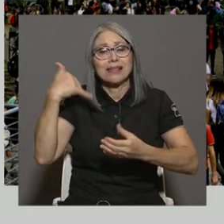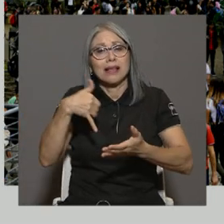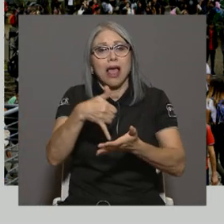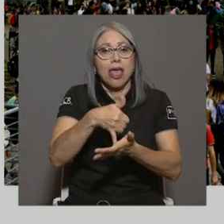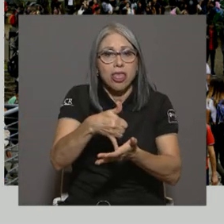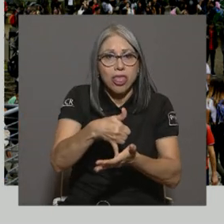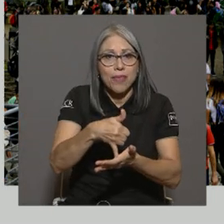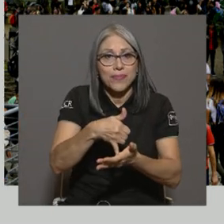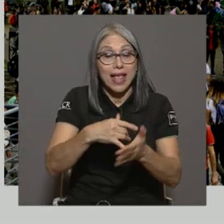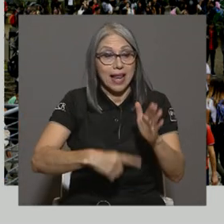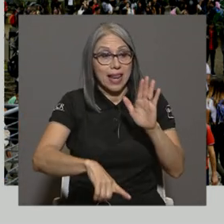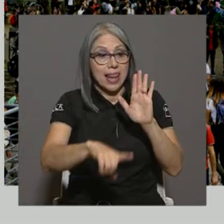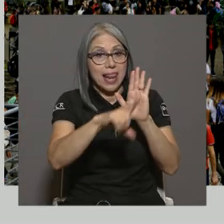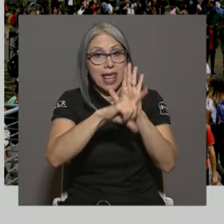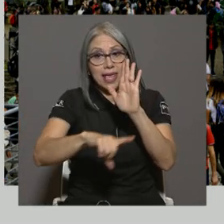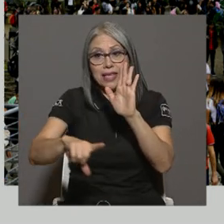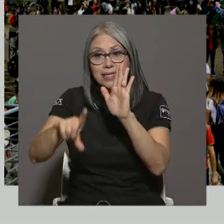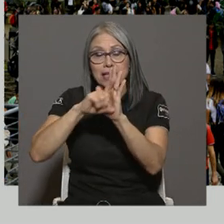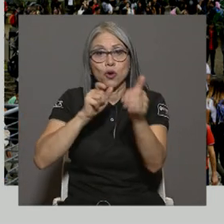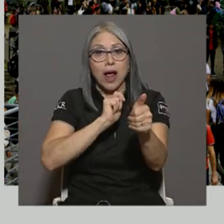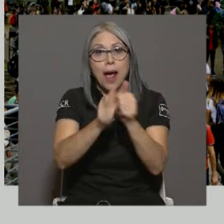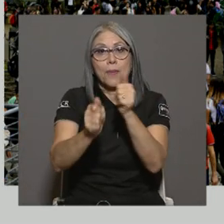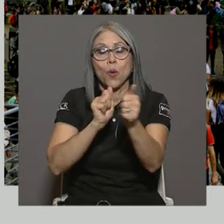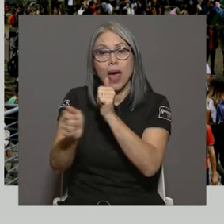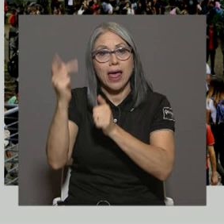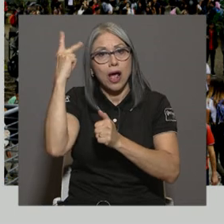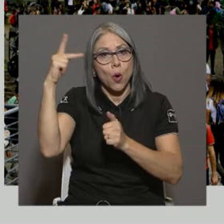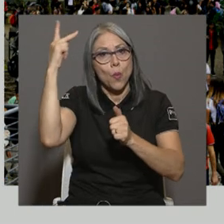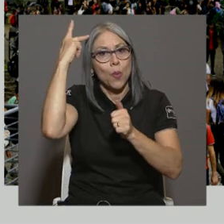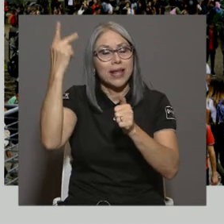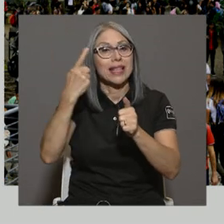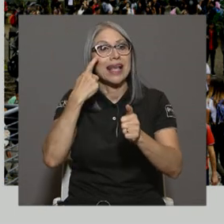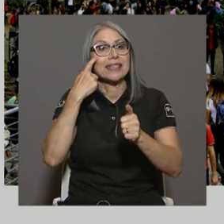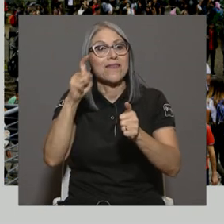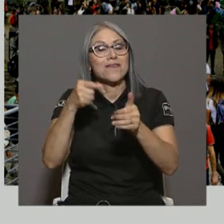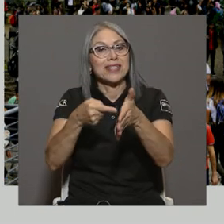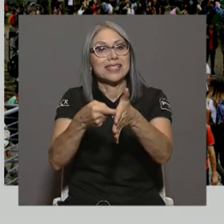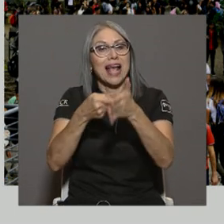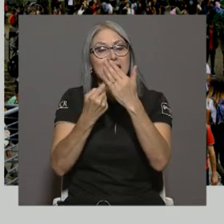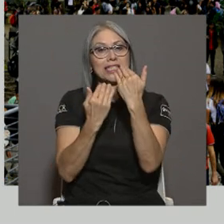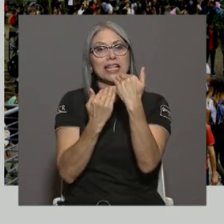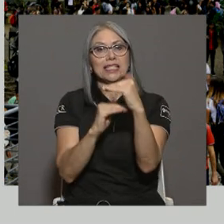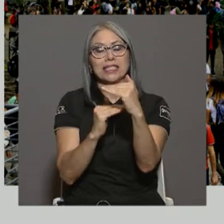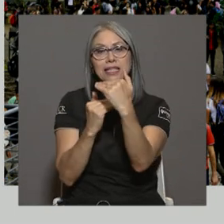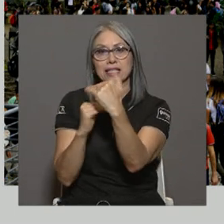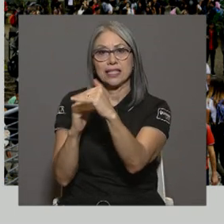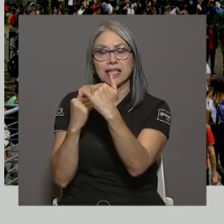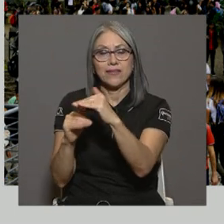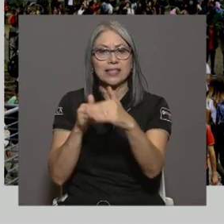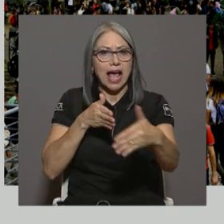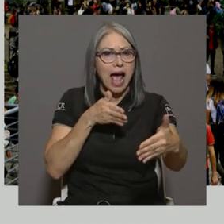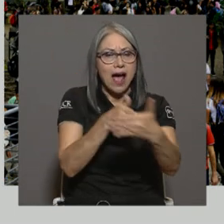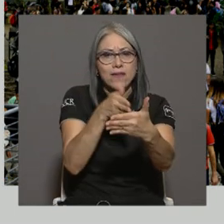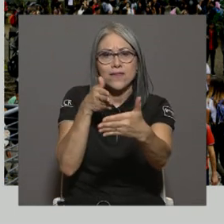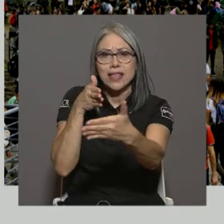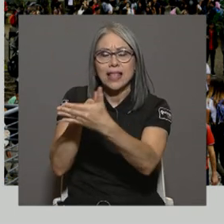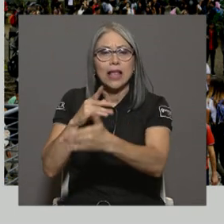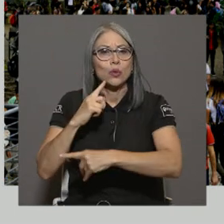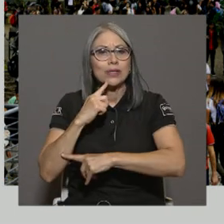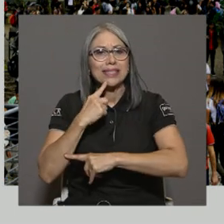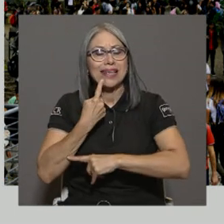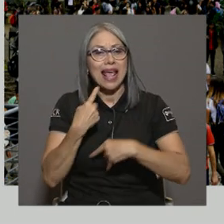legislación aprobada con políticas fiscales restrictivas está afectando seriamente a la